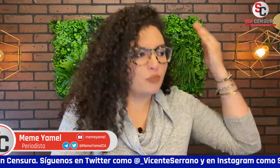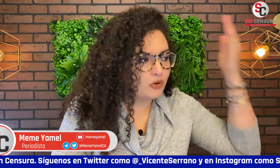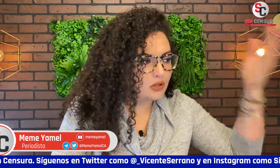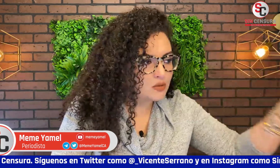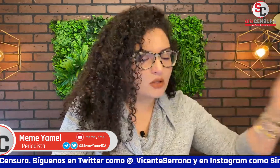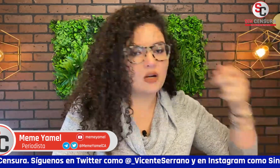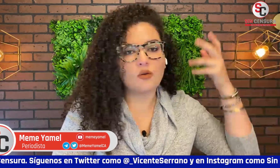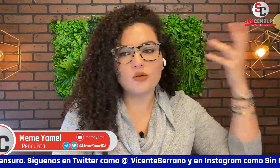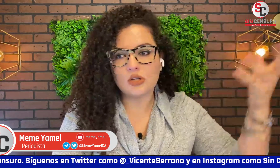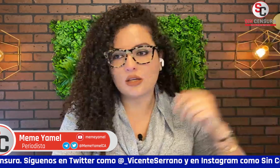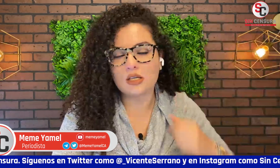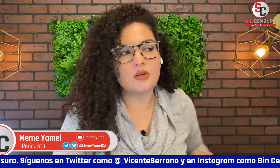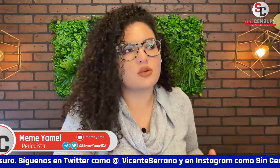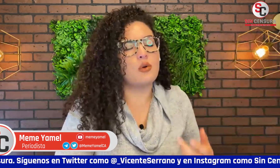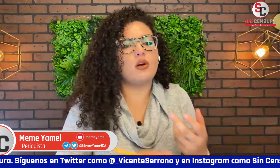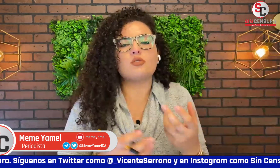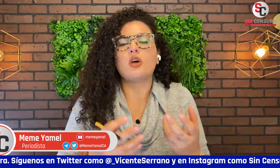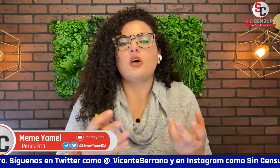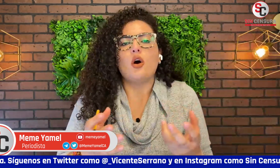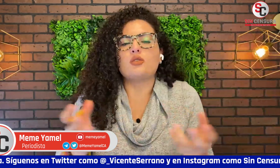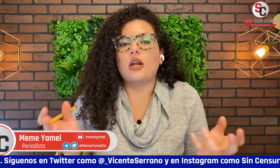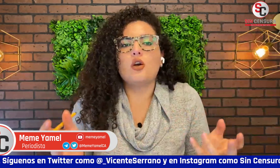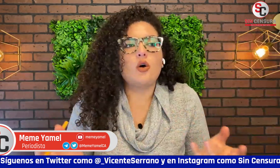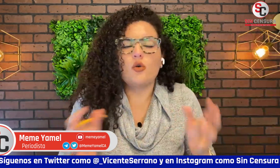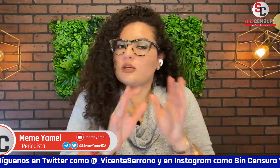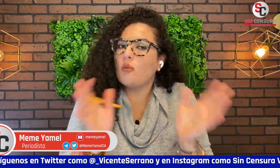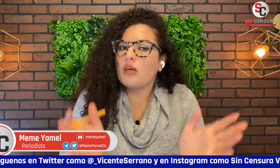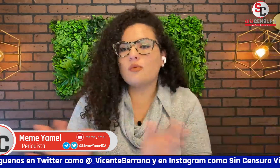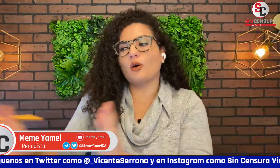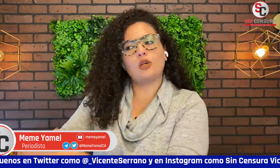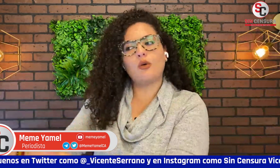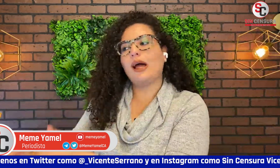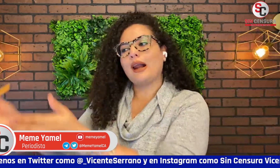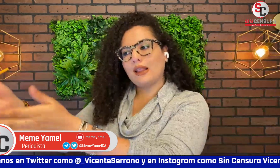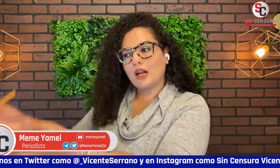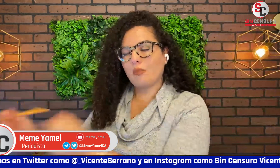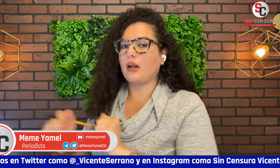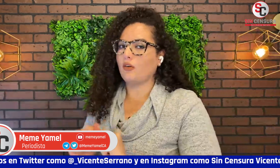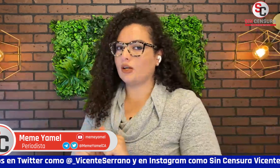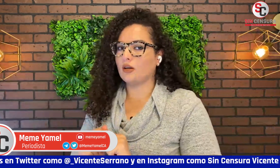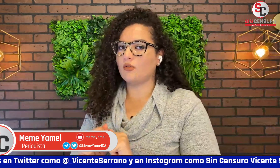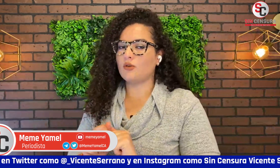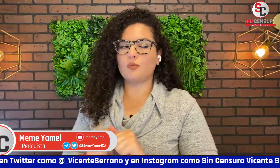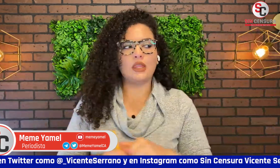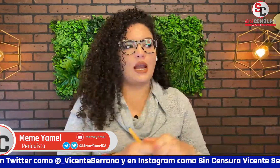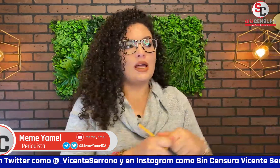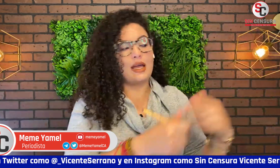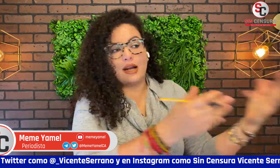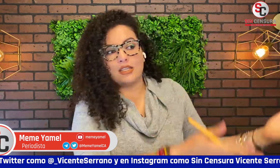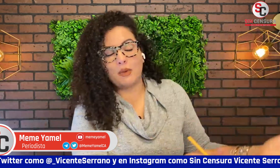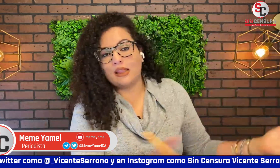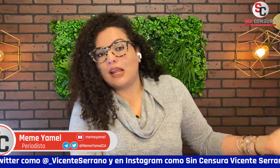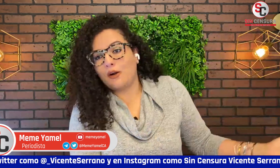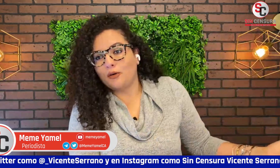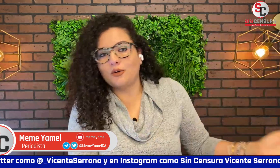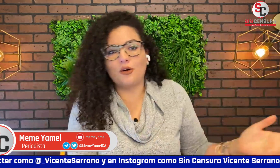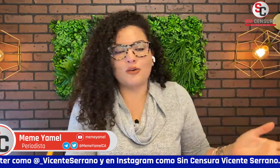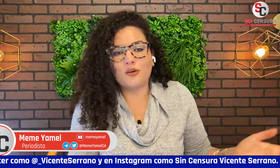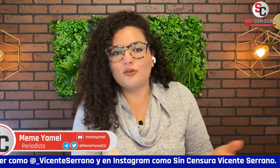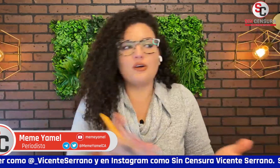acusado por desvío de recursos y recibir sobornos. O sea, no es lo mismo construir una carretera para conectar con un hospital que recibir